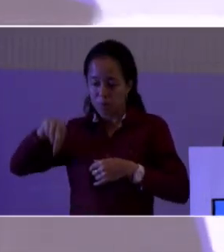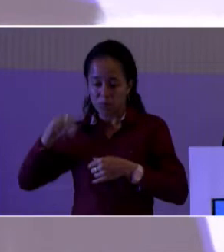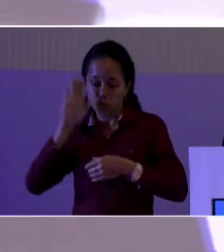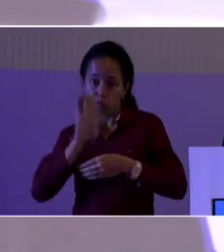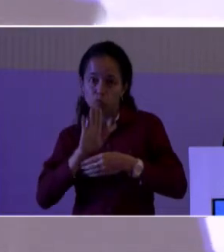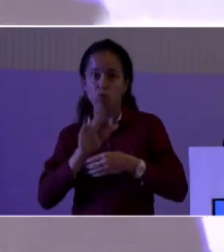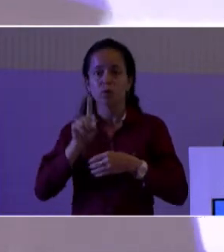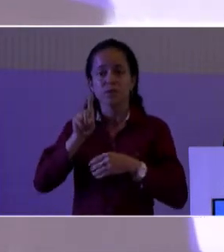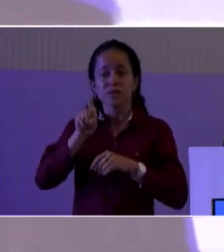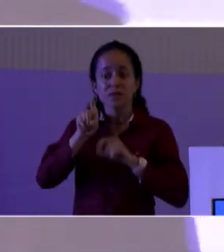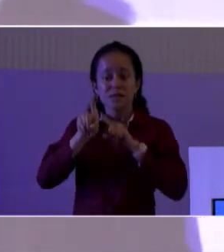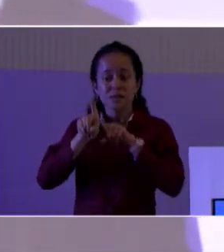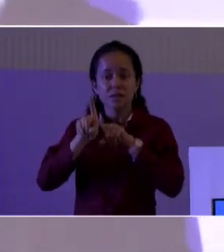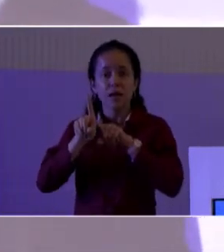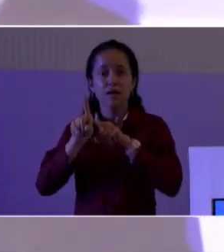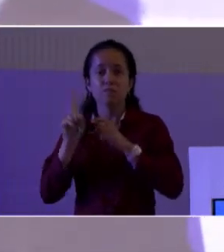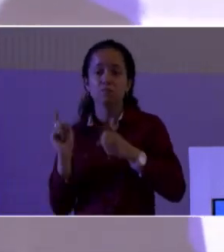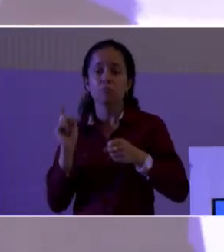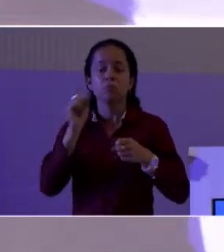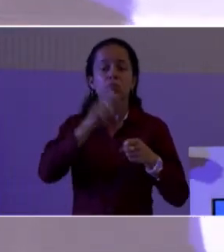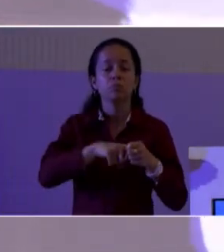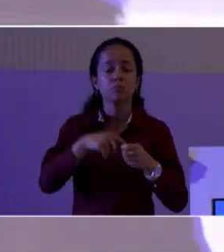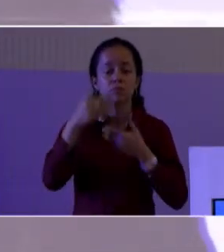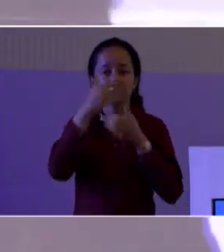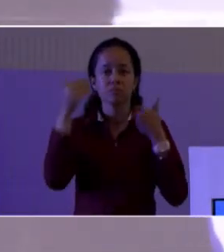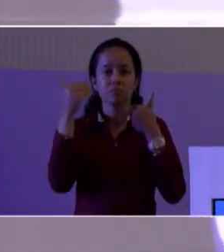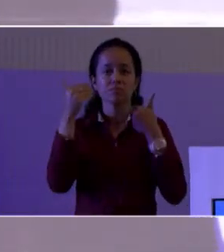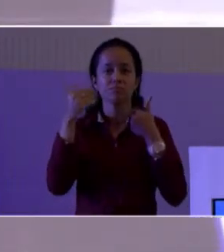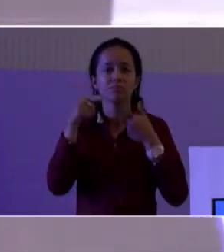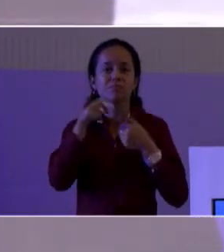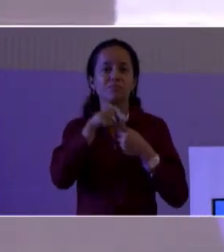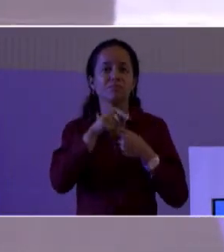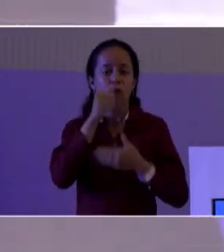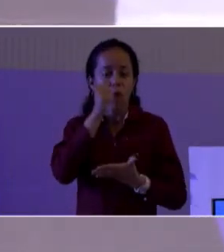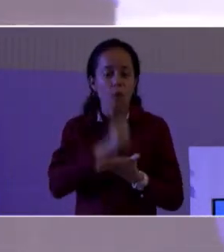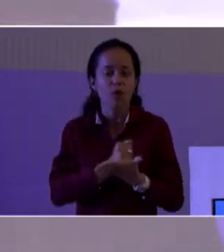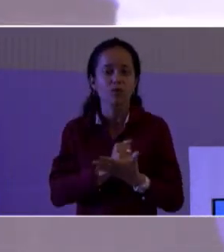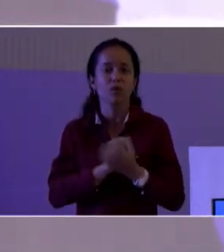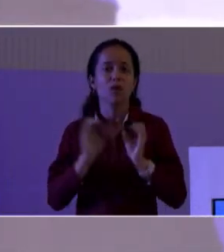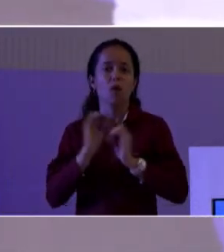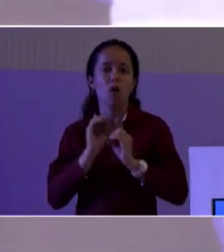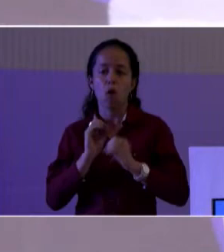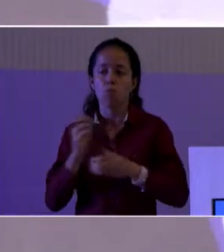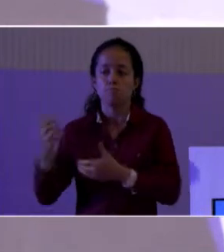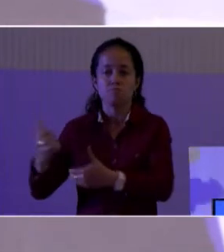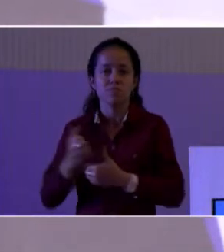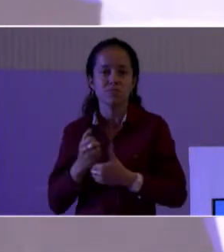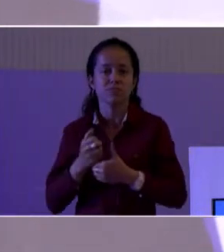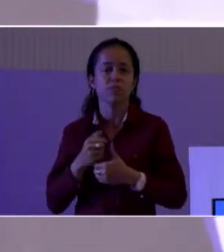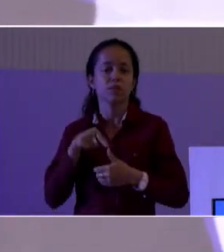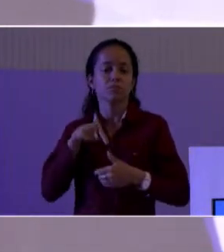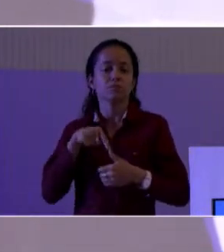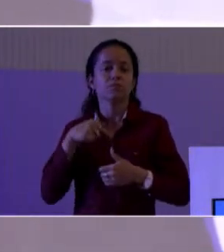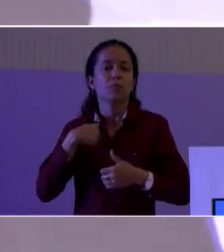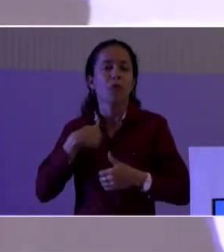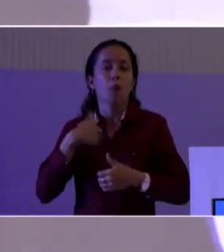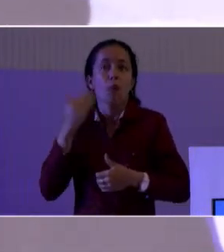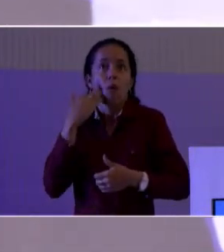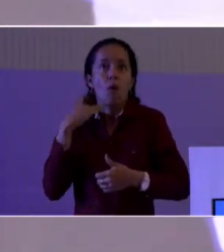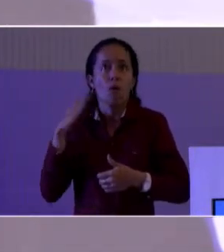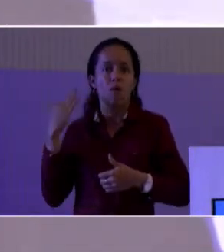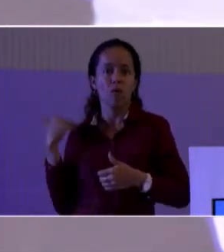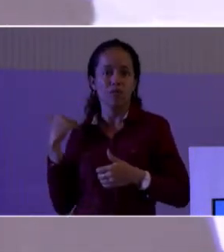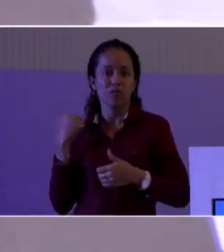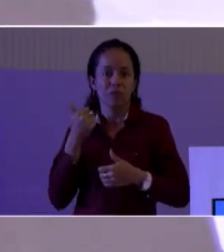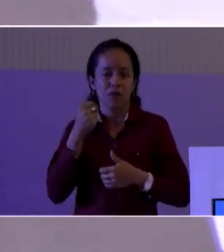excombatientes se vincularon a las filas del grupo o fueron reclutados siendo menores de edad. Es